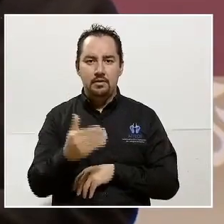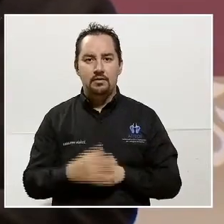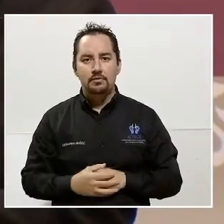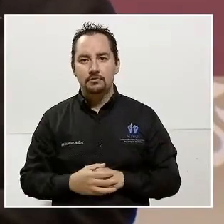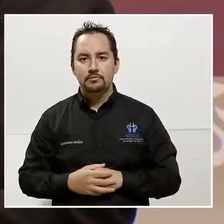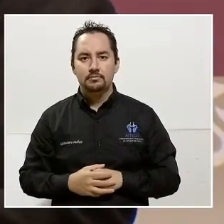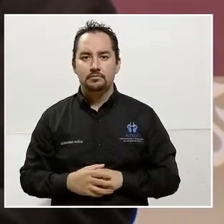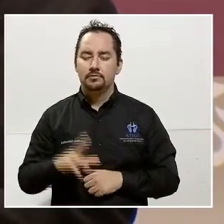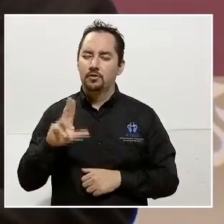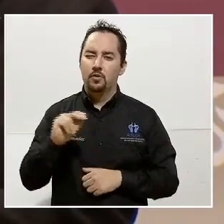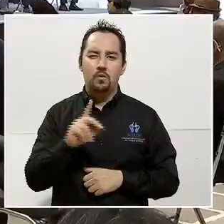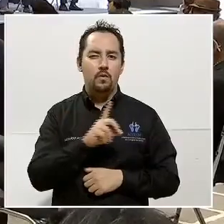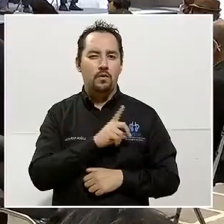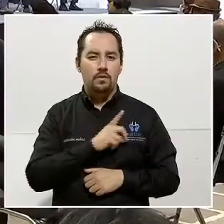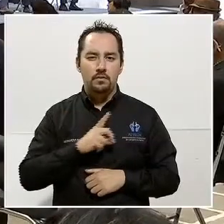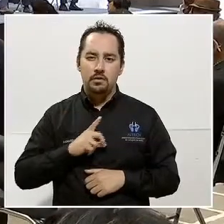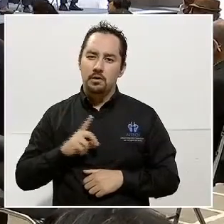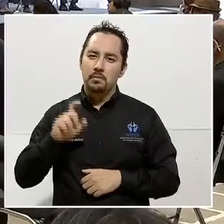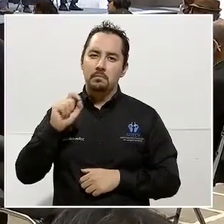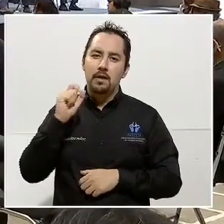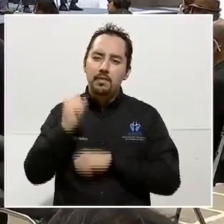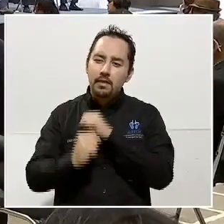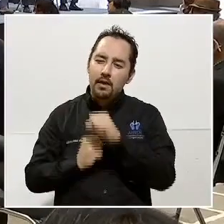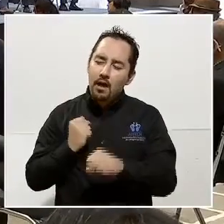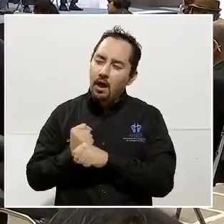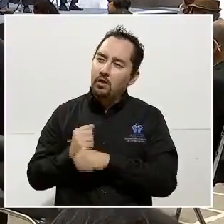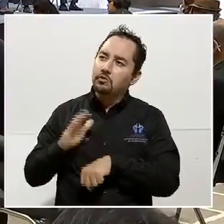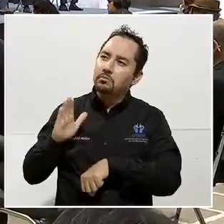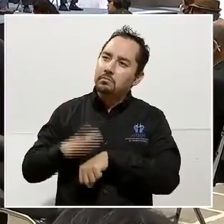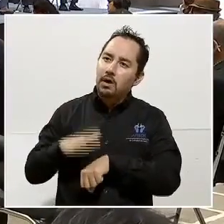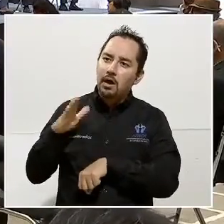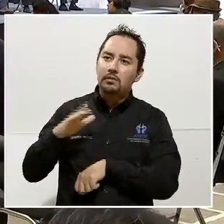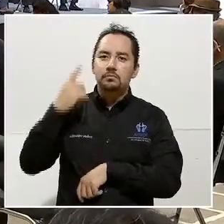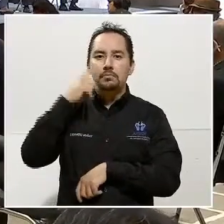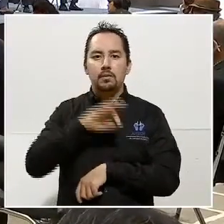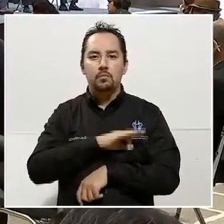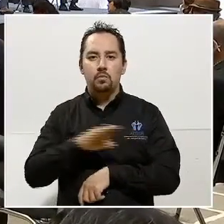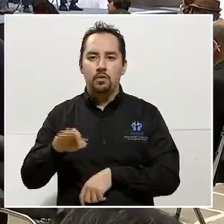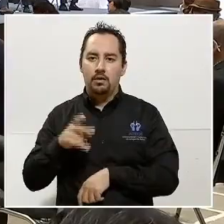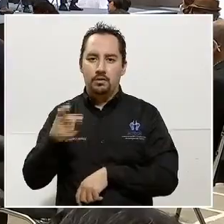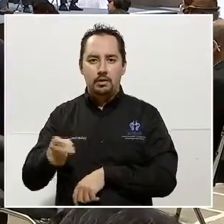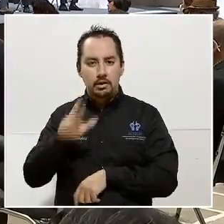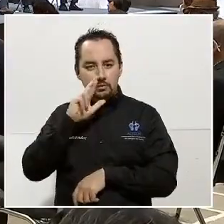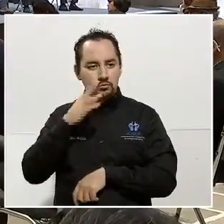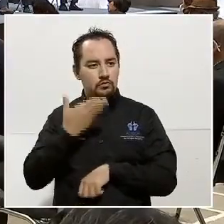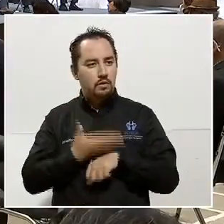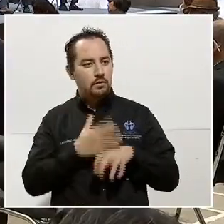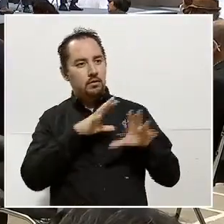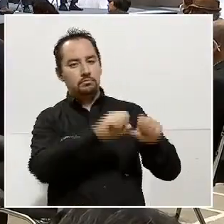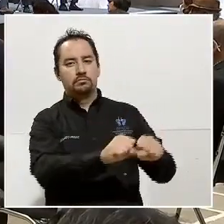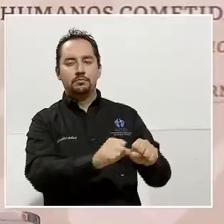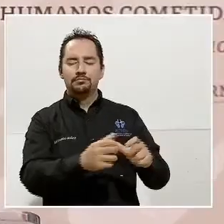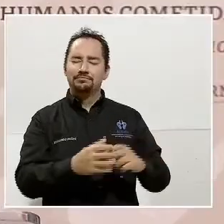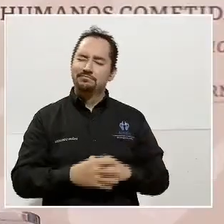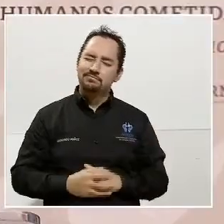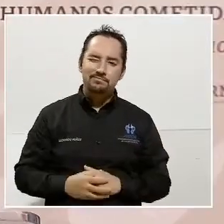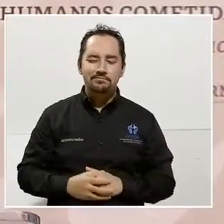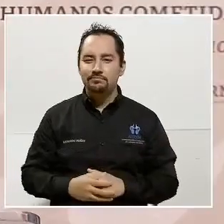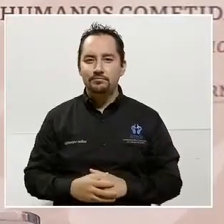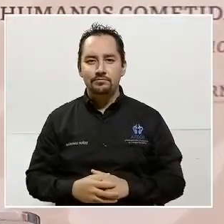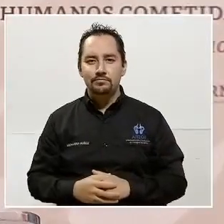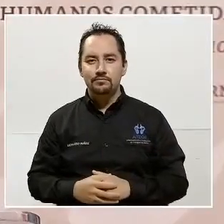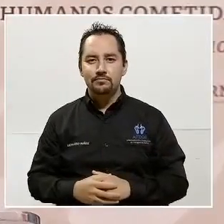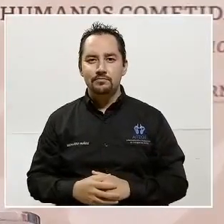que transcurran 20 años más para consignar a las personas responsables. No nos obliguen